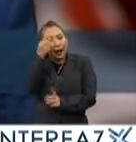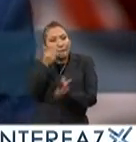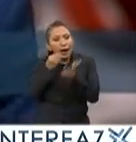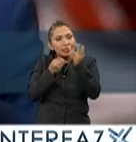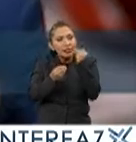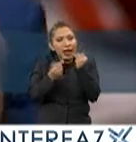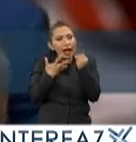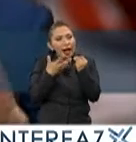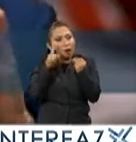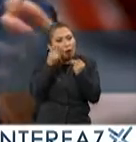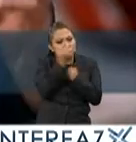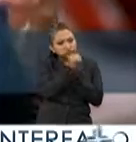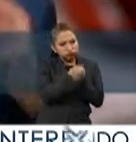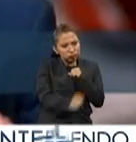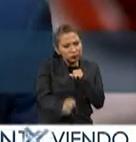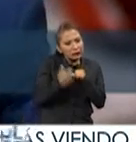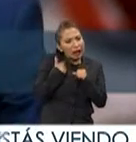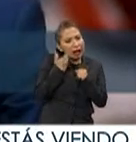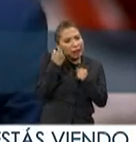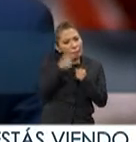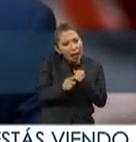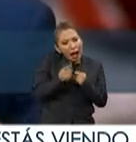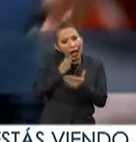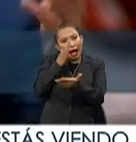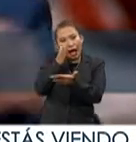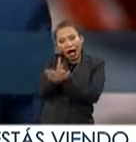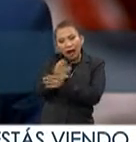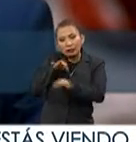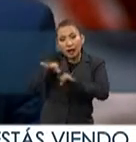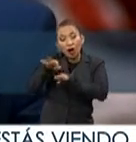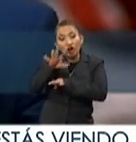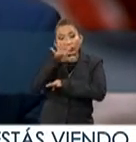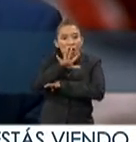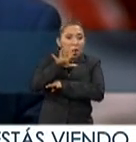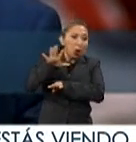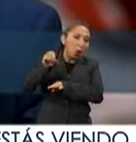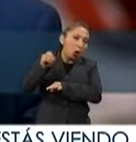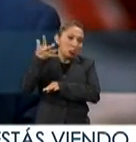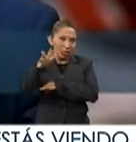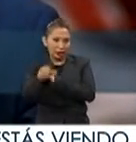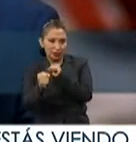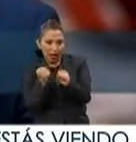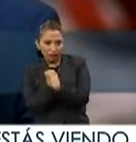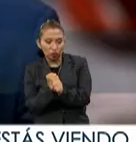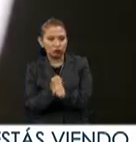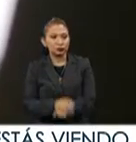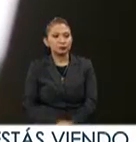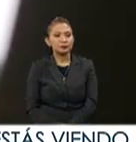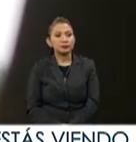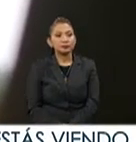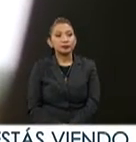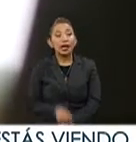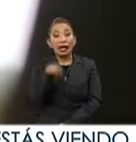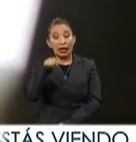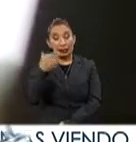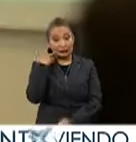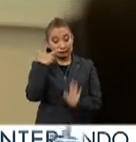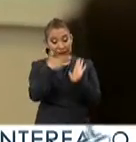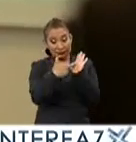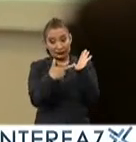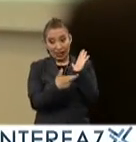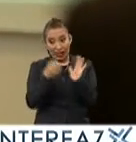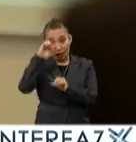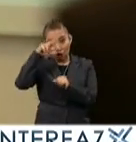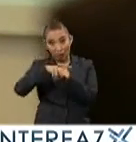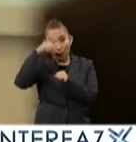to have that agility to not be unemployed in like 5 or 10 years. Los criterios